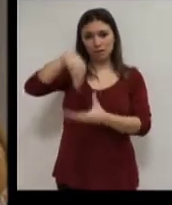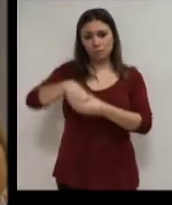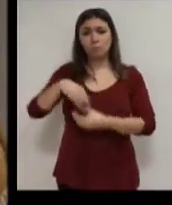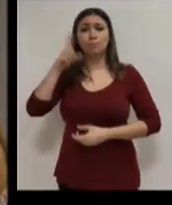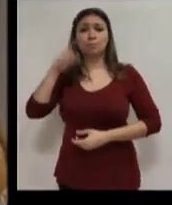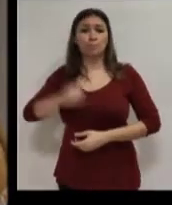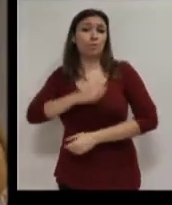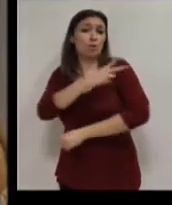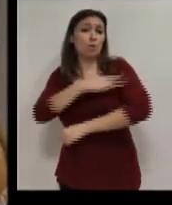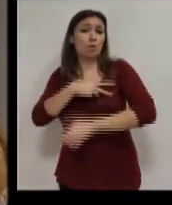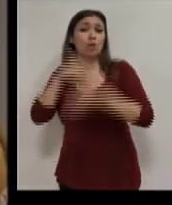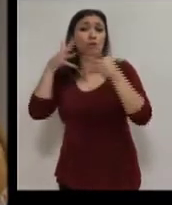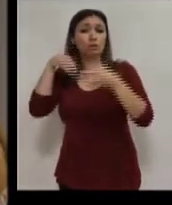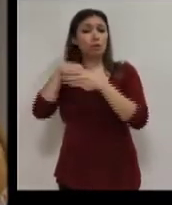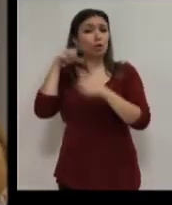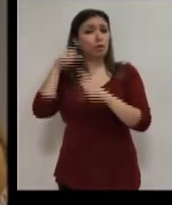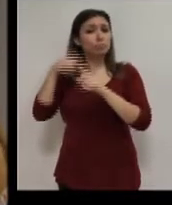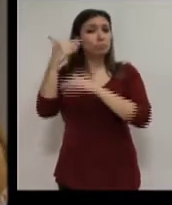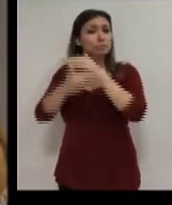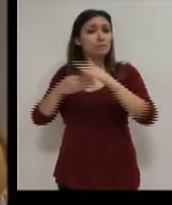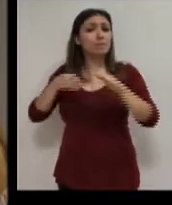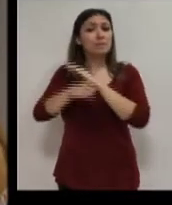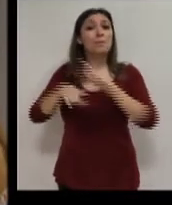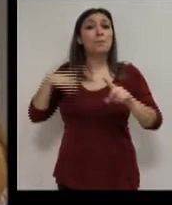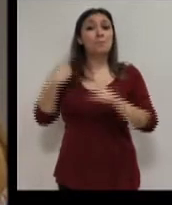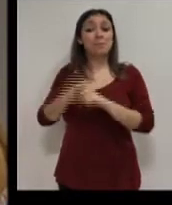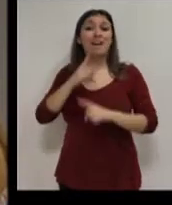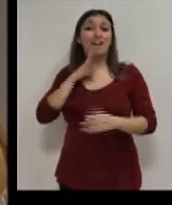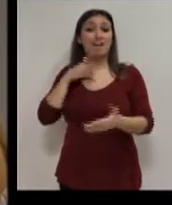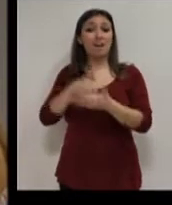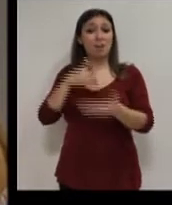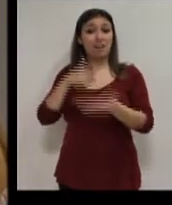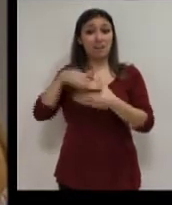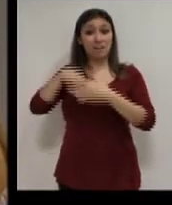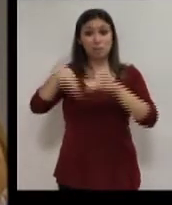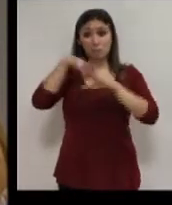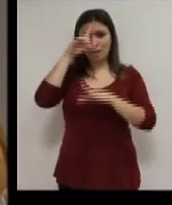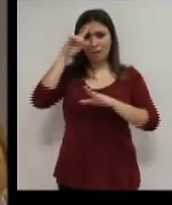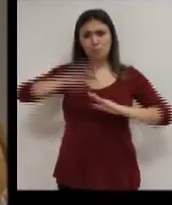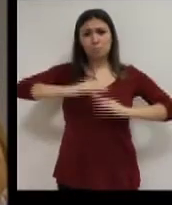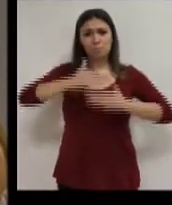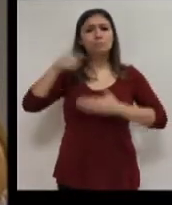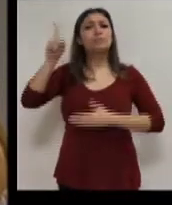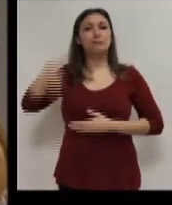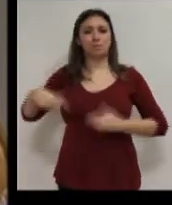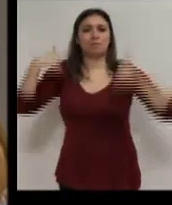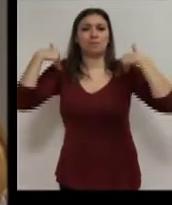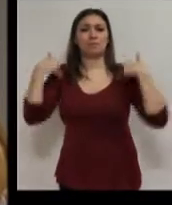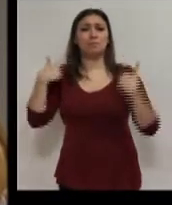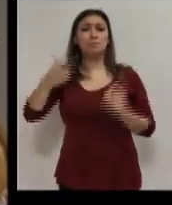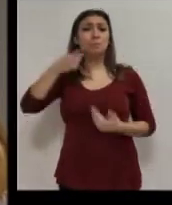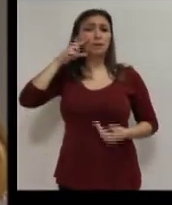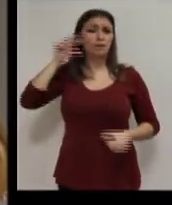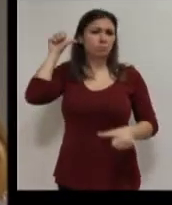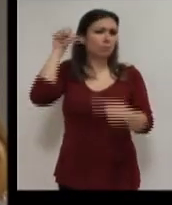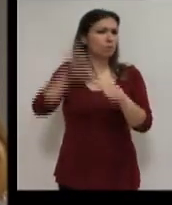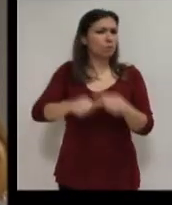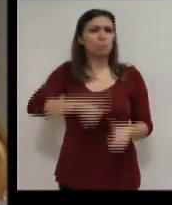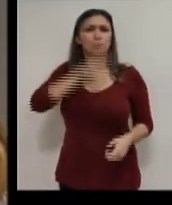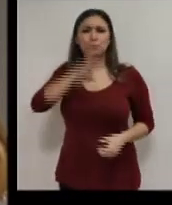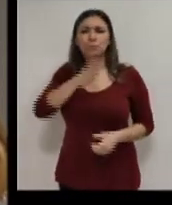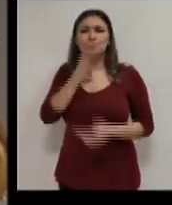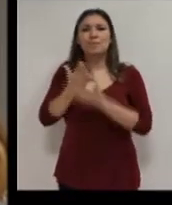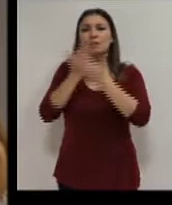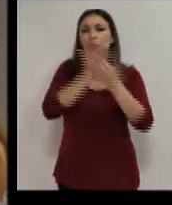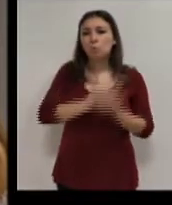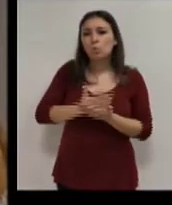urbanismo. Es vocal del Consejo para la Promoción de la Accesibilidad y Supresión de Barreras de la Comunidad de Madrid. Tiene una